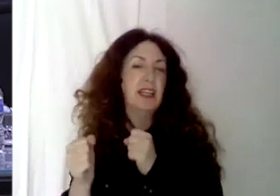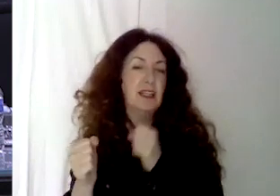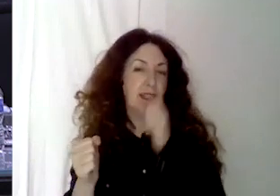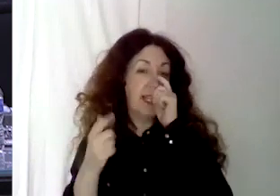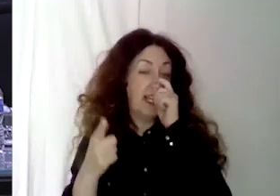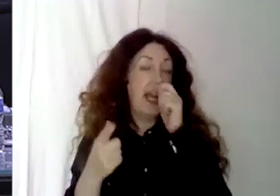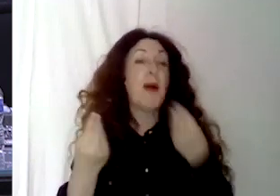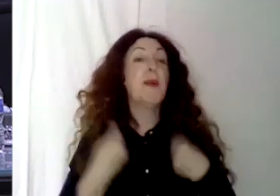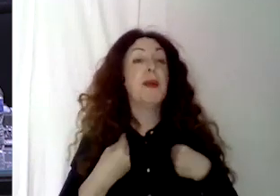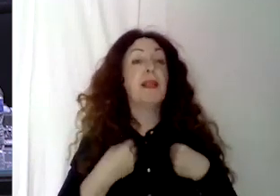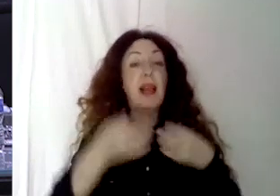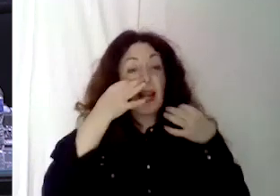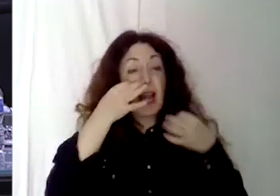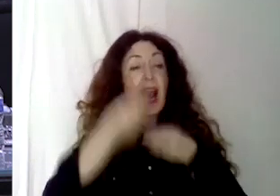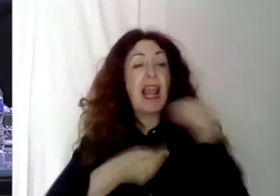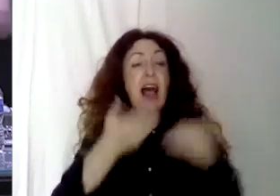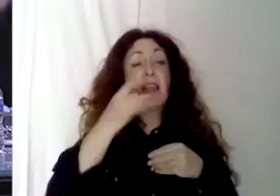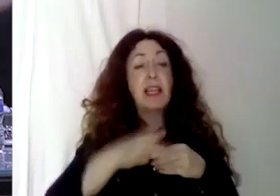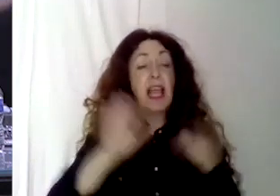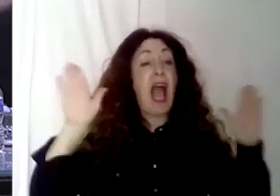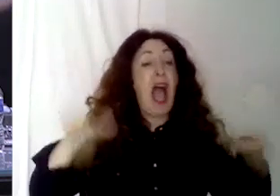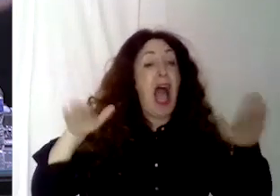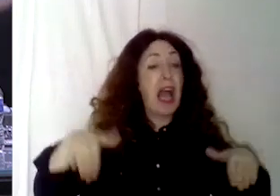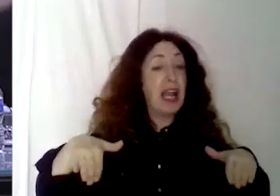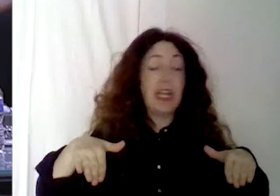los ángeles, lo hacen los hombres y las mujeres,